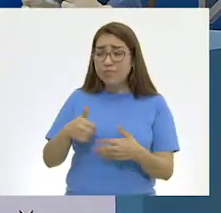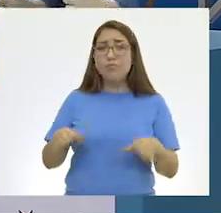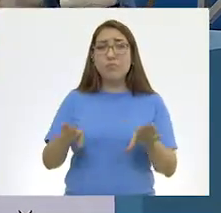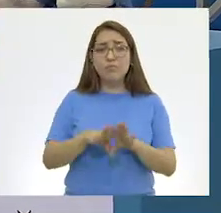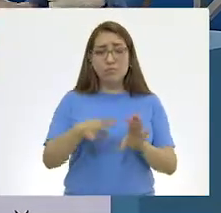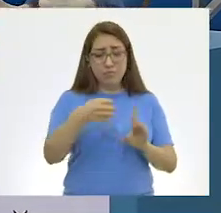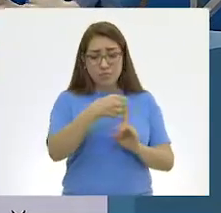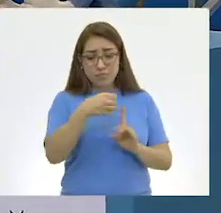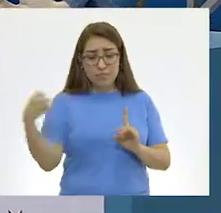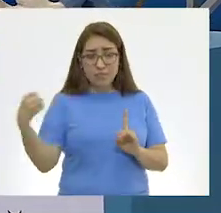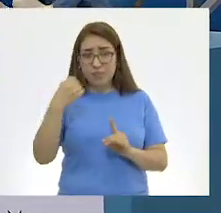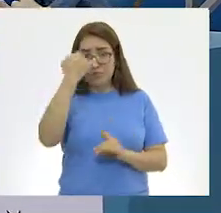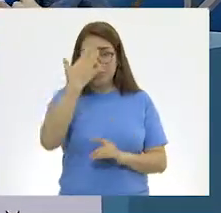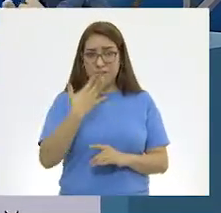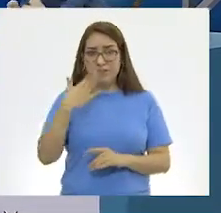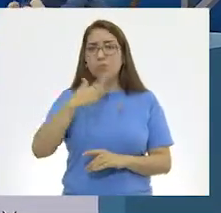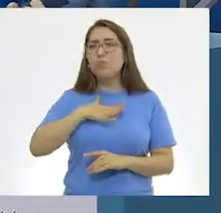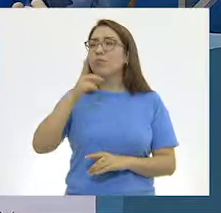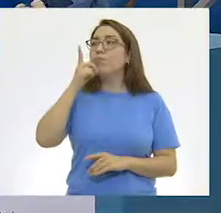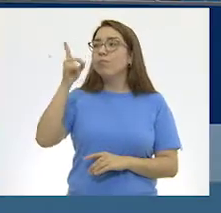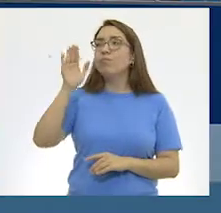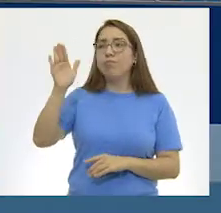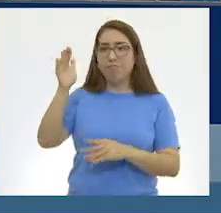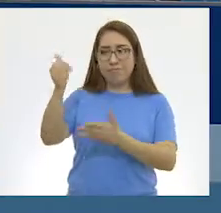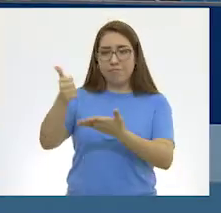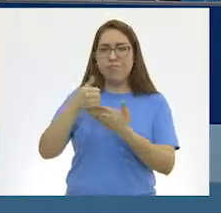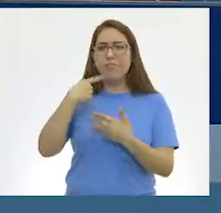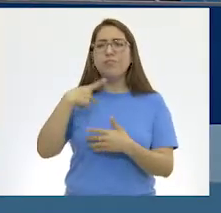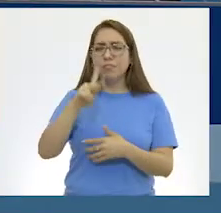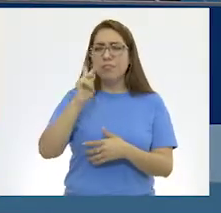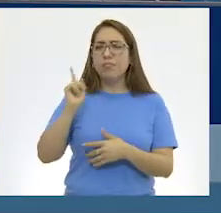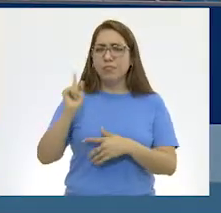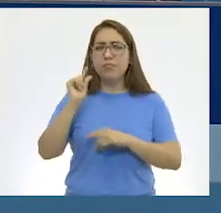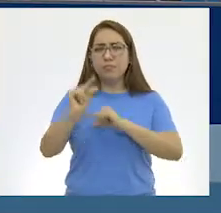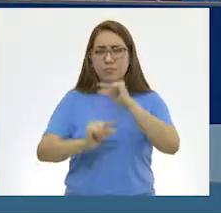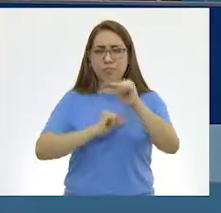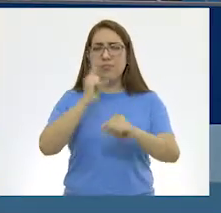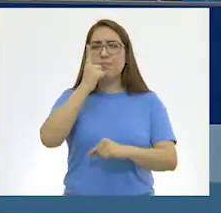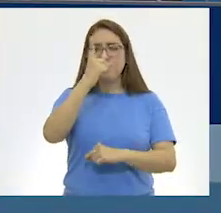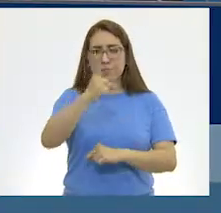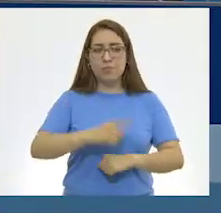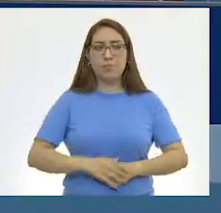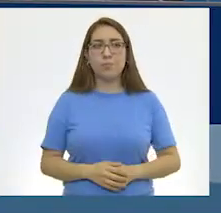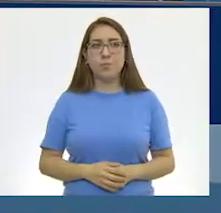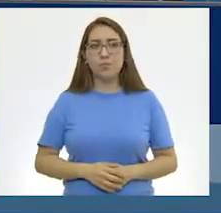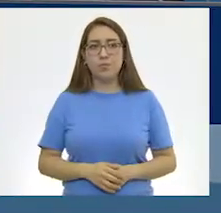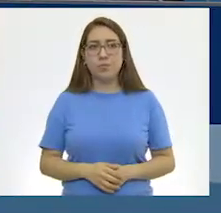imágenes? Bueno, sí. Le decimos a Juan Carlos que nos apoye, pero tú ve diciendo cuál. Yo digo que me parece muy bien.